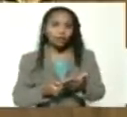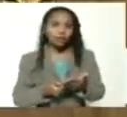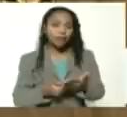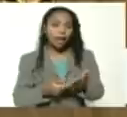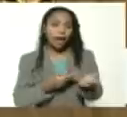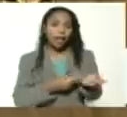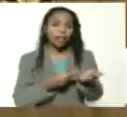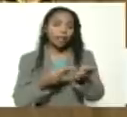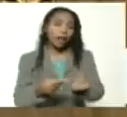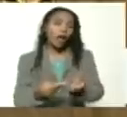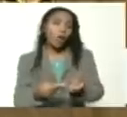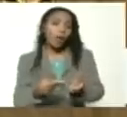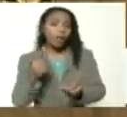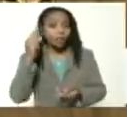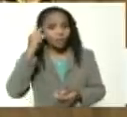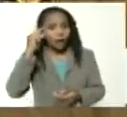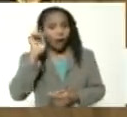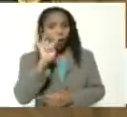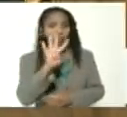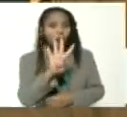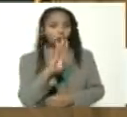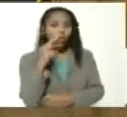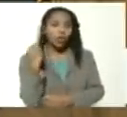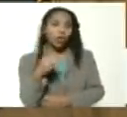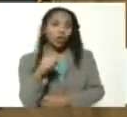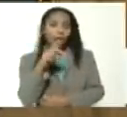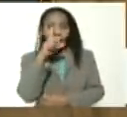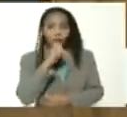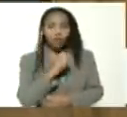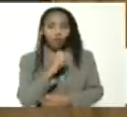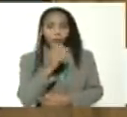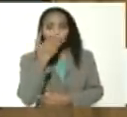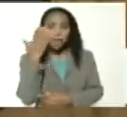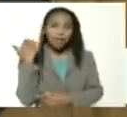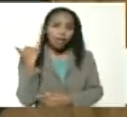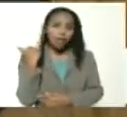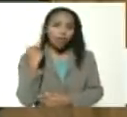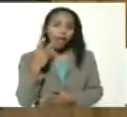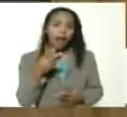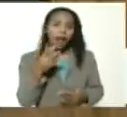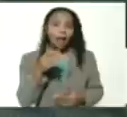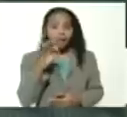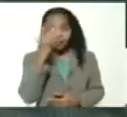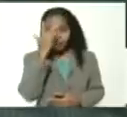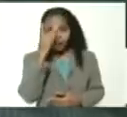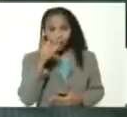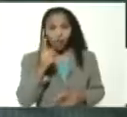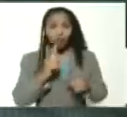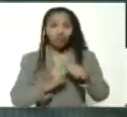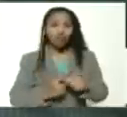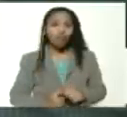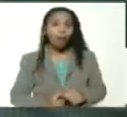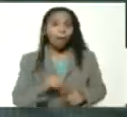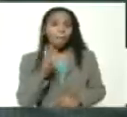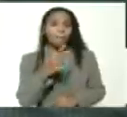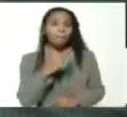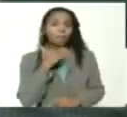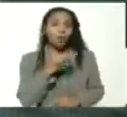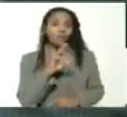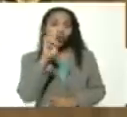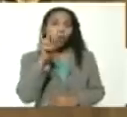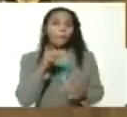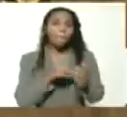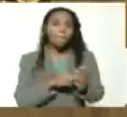día 4 de noviembre del año pasado y el entregado en febrero, suma aproximadamente